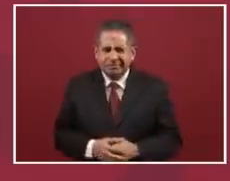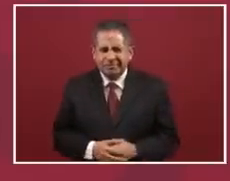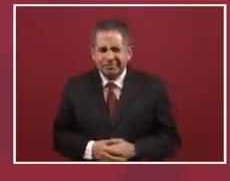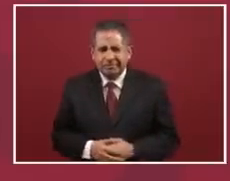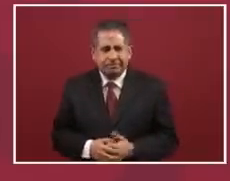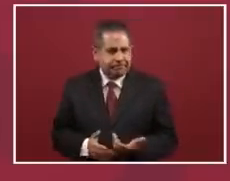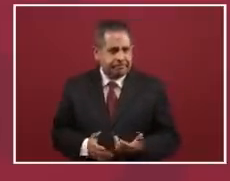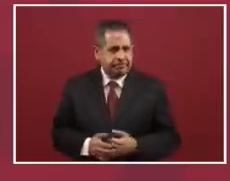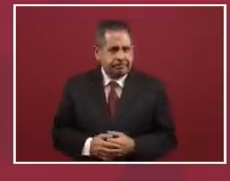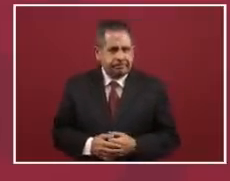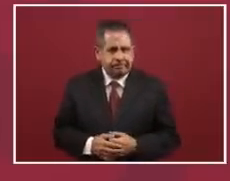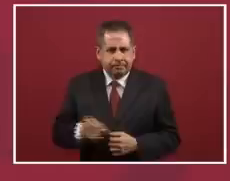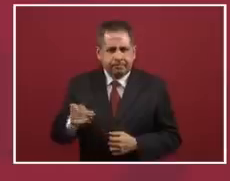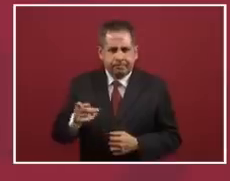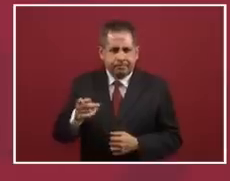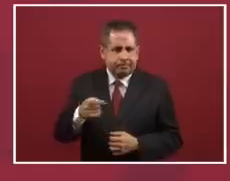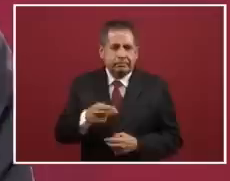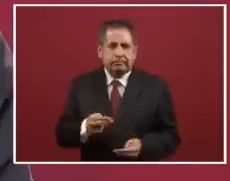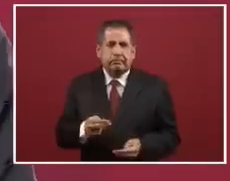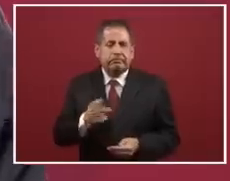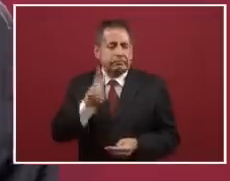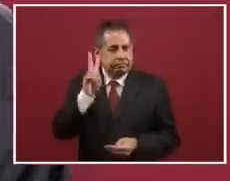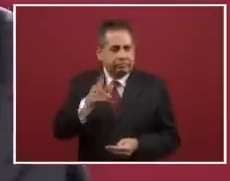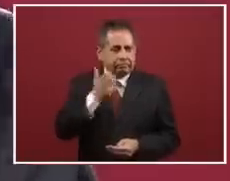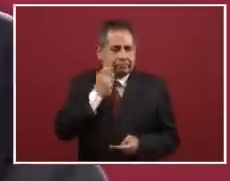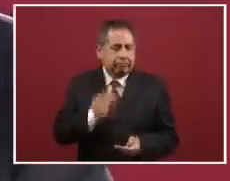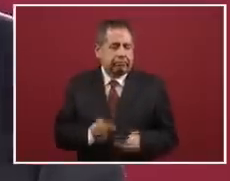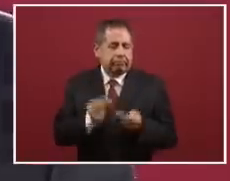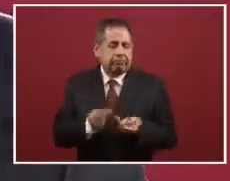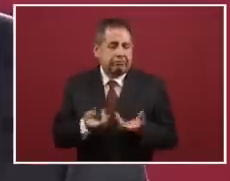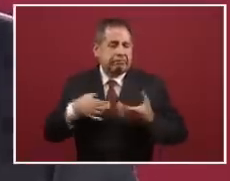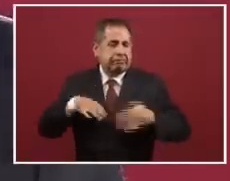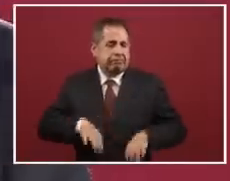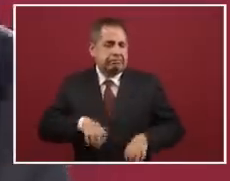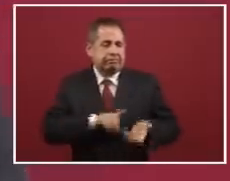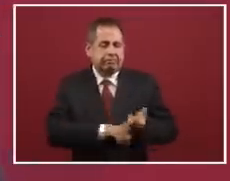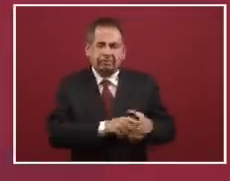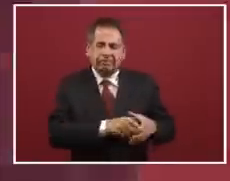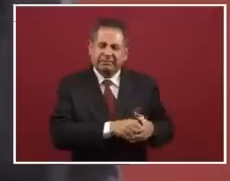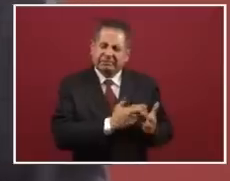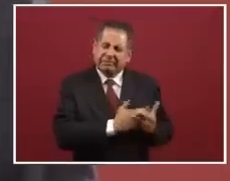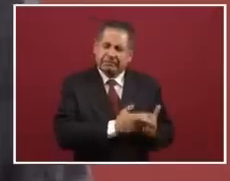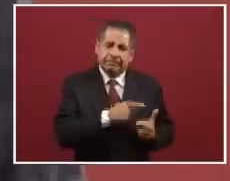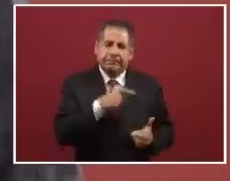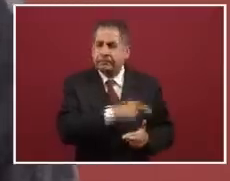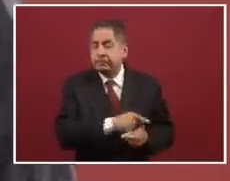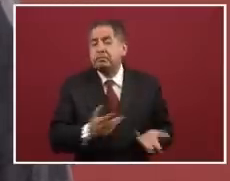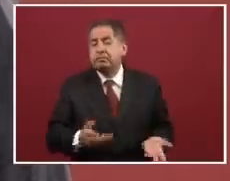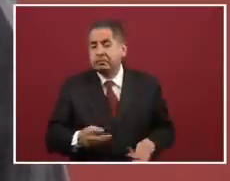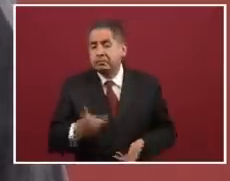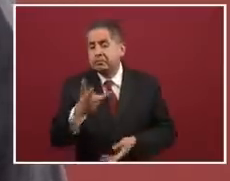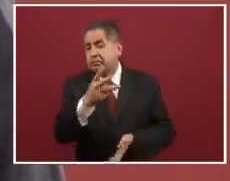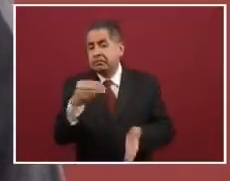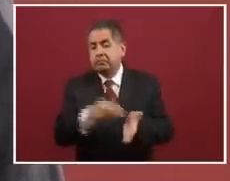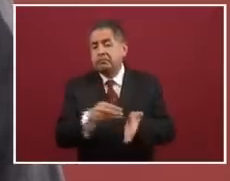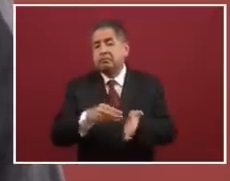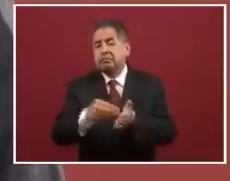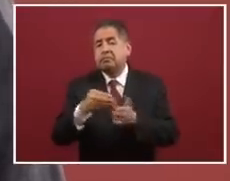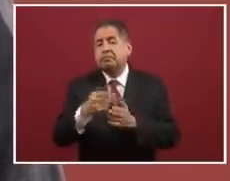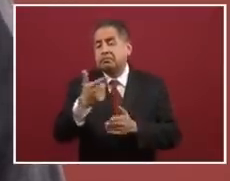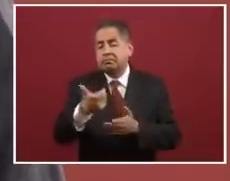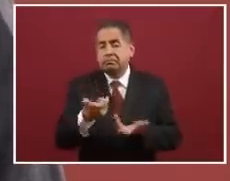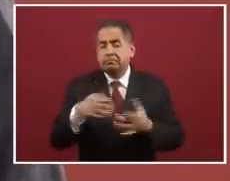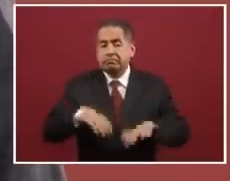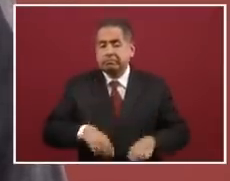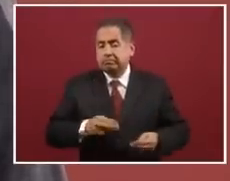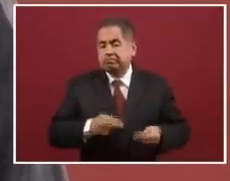de el pequeño negocito ese que querían hacer, de más de 300,000 millones de pesos,